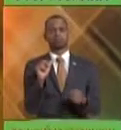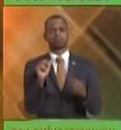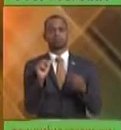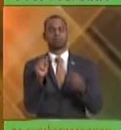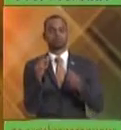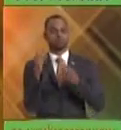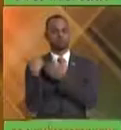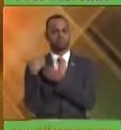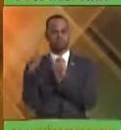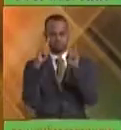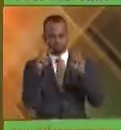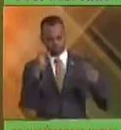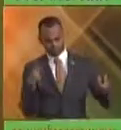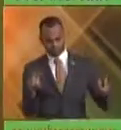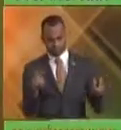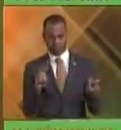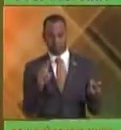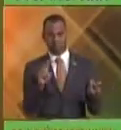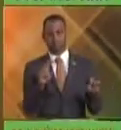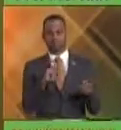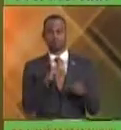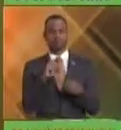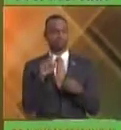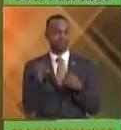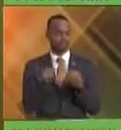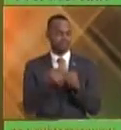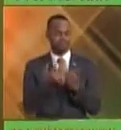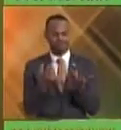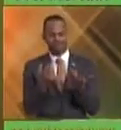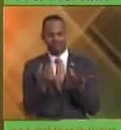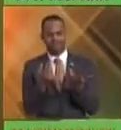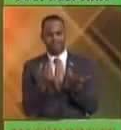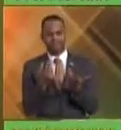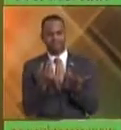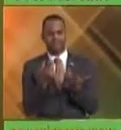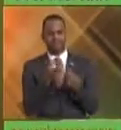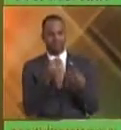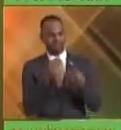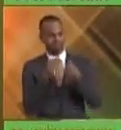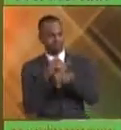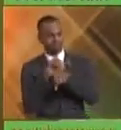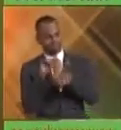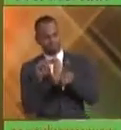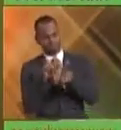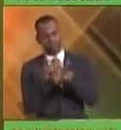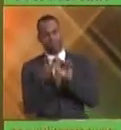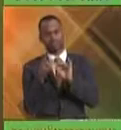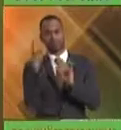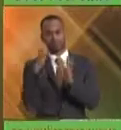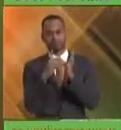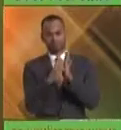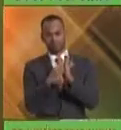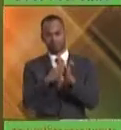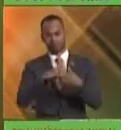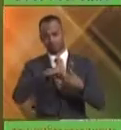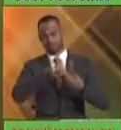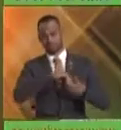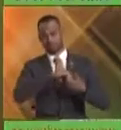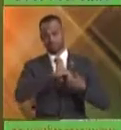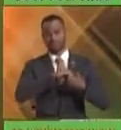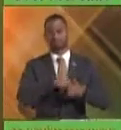investigación es como usted quiere legal en peninsular del consejo nacional para la discapacidad del